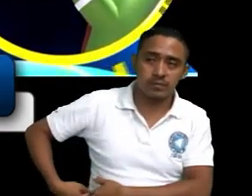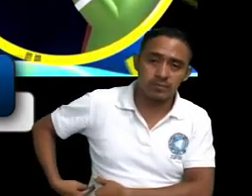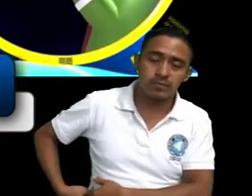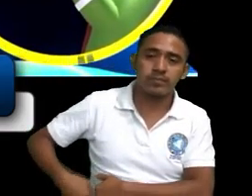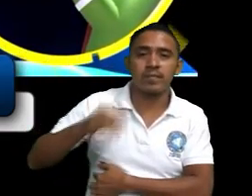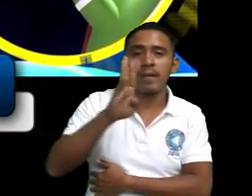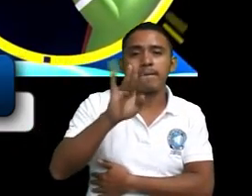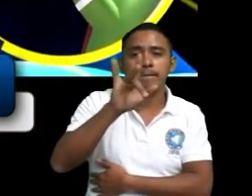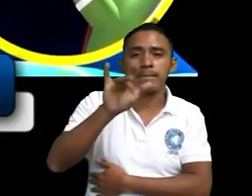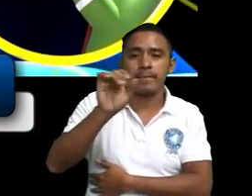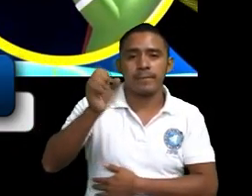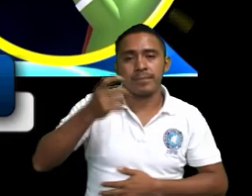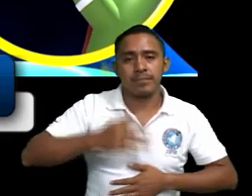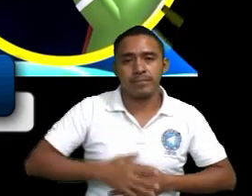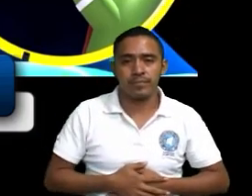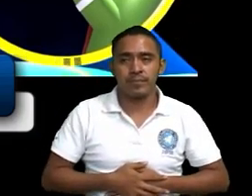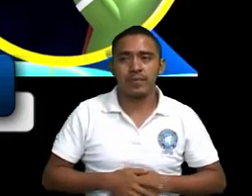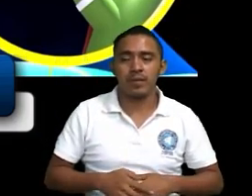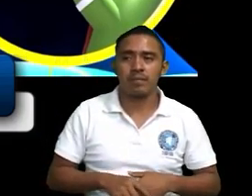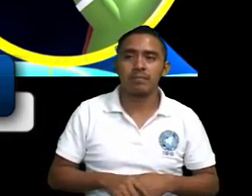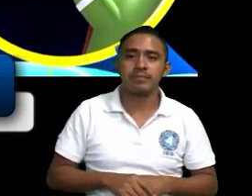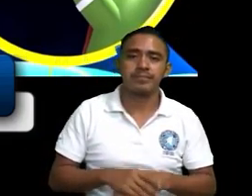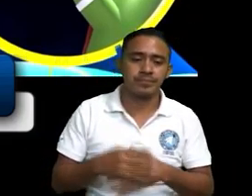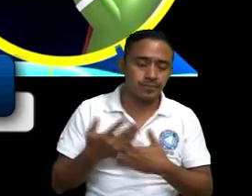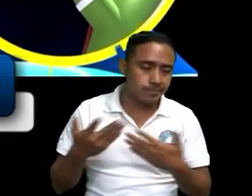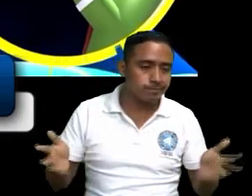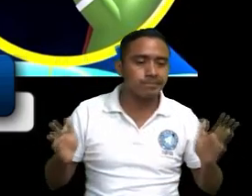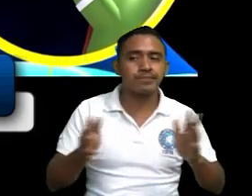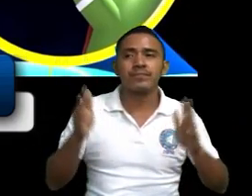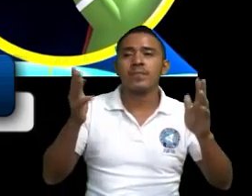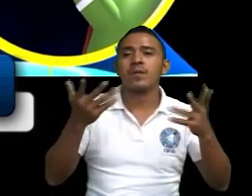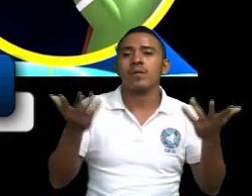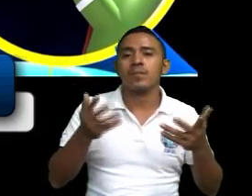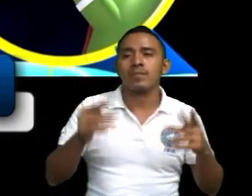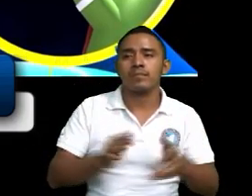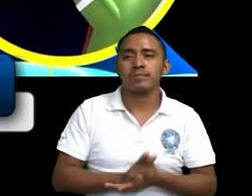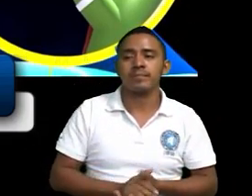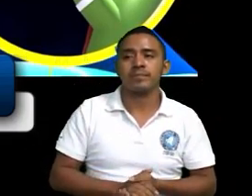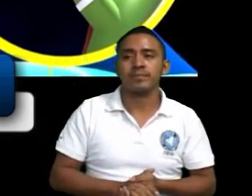Ahora, hablemos también, doctor, de las consecuencias. Por ejemplo, viene una persona,